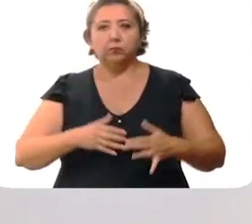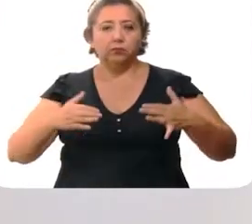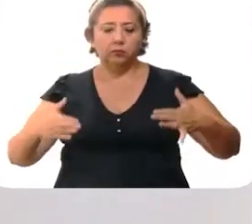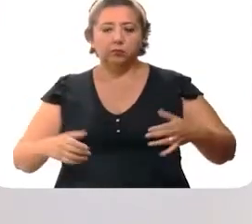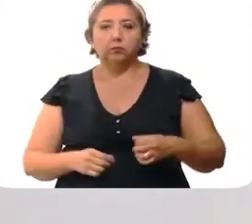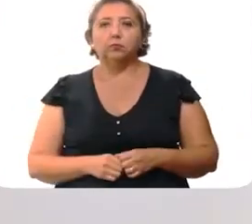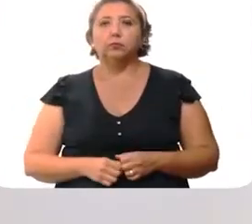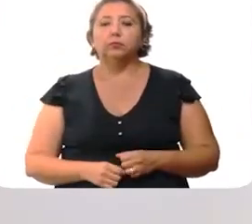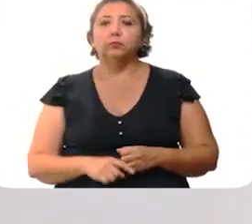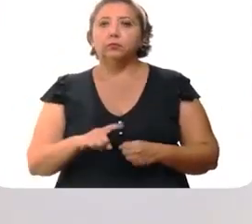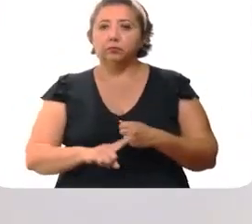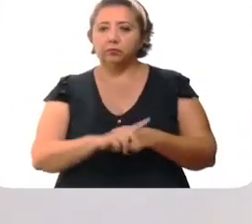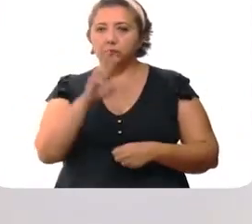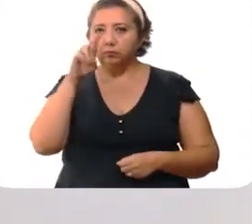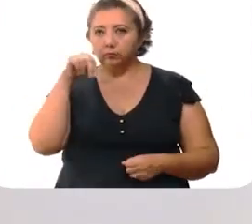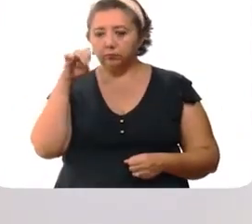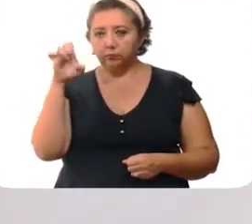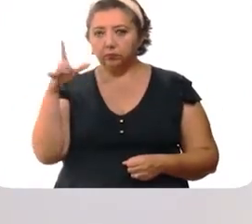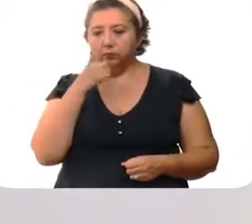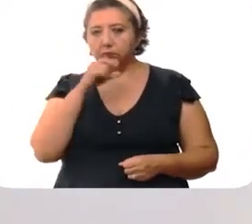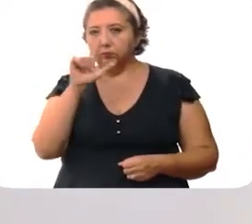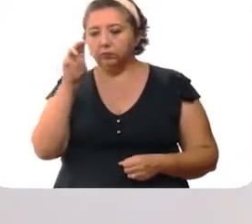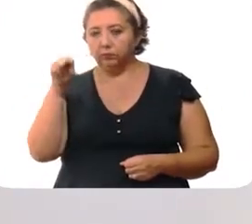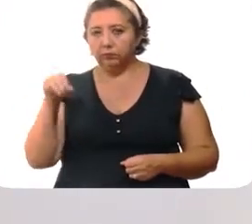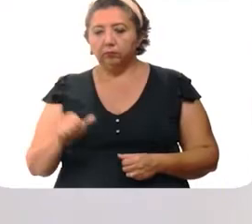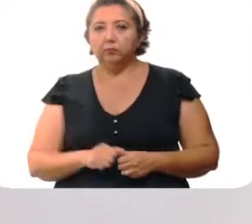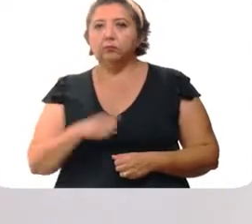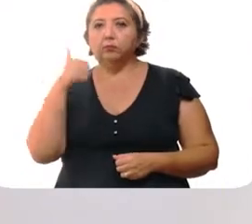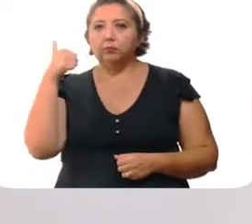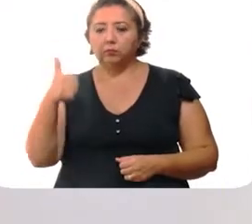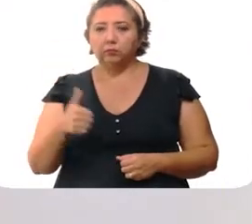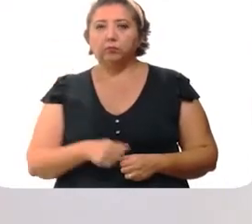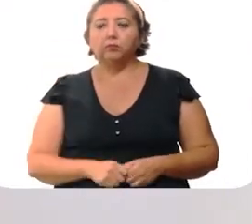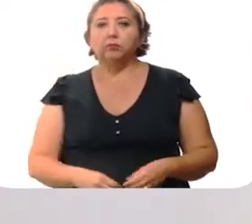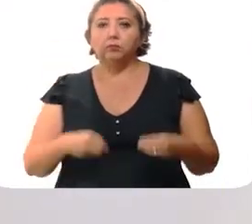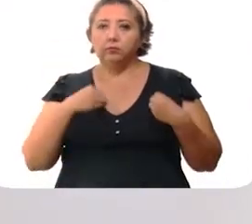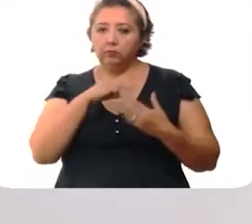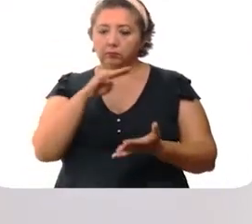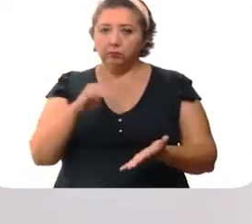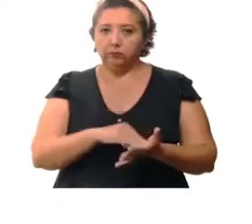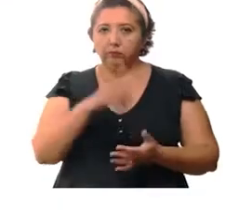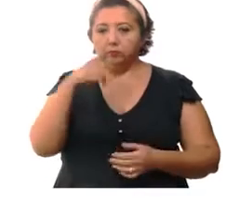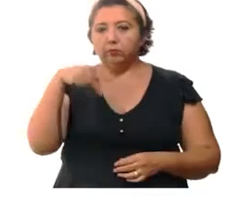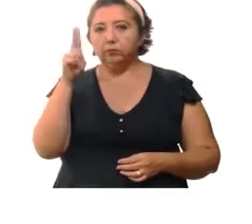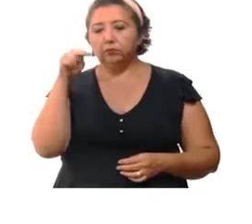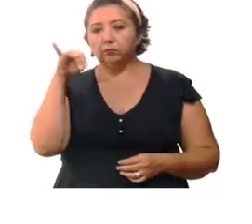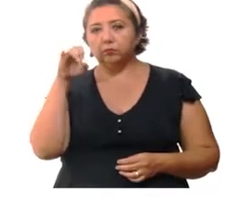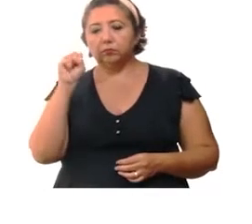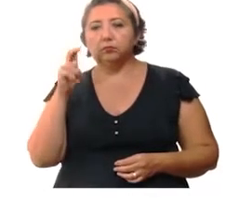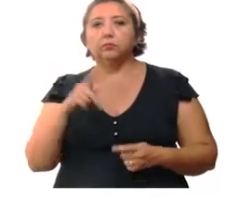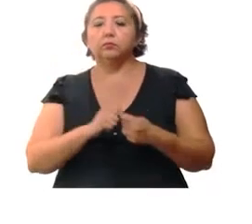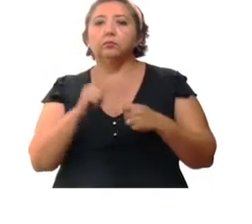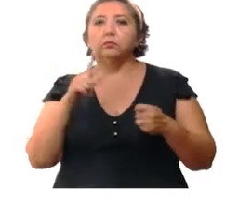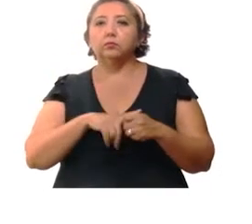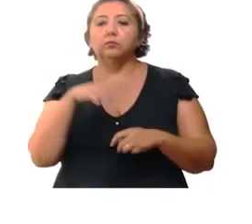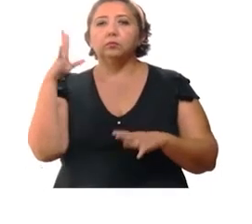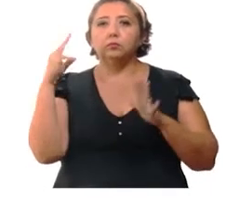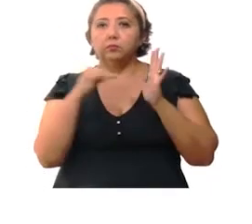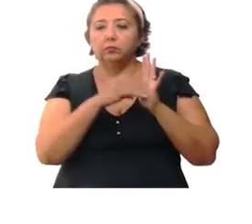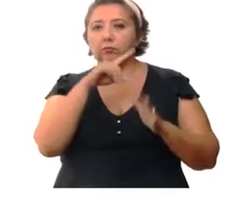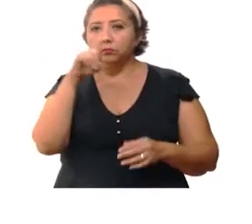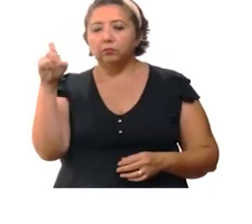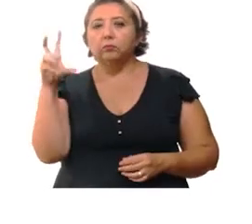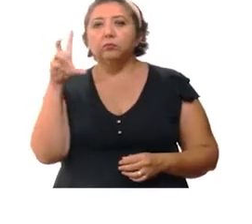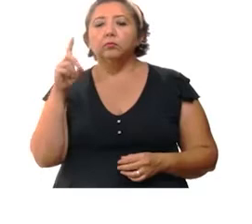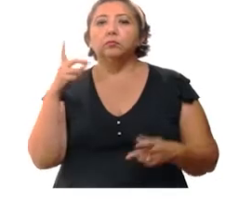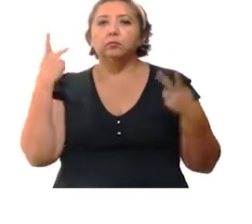obesidad, insuficiencia renal crónica, asma. 6 residían en Mérida y 1 en Canacín. En total son 4.130